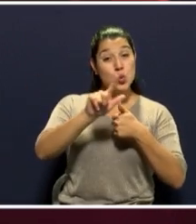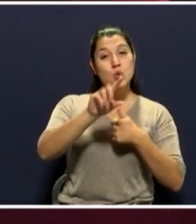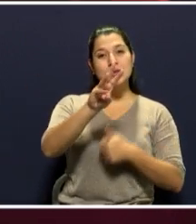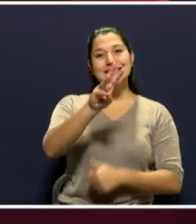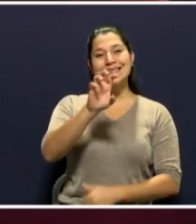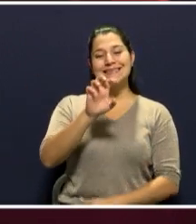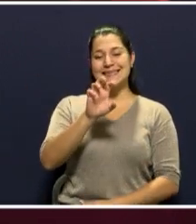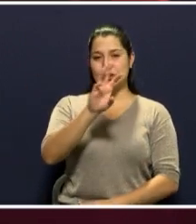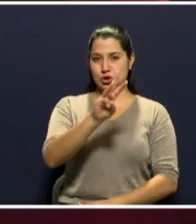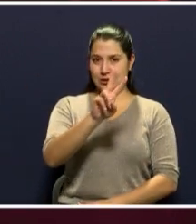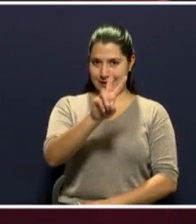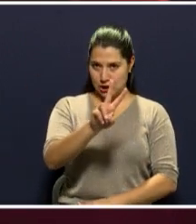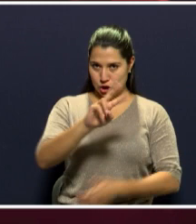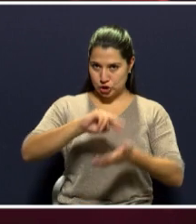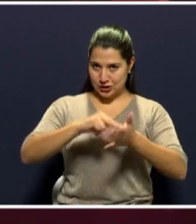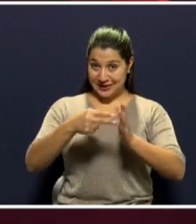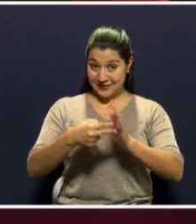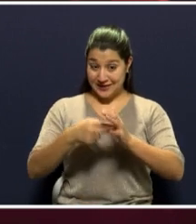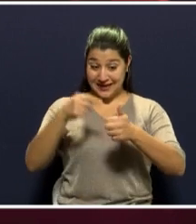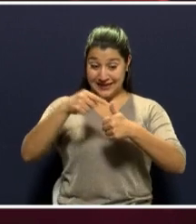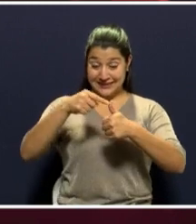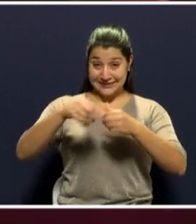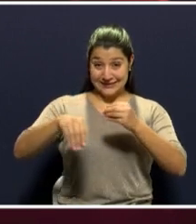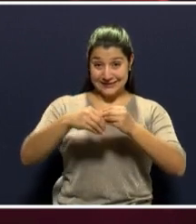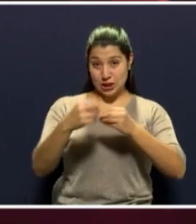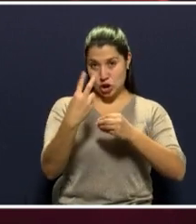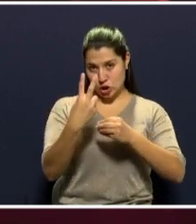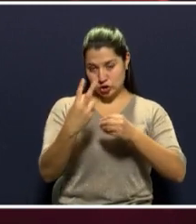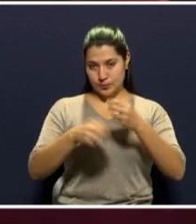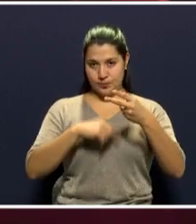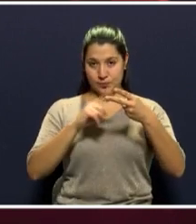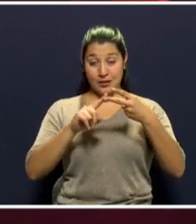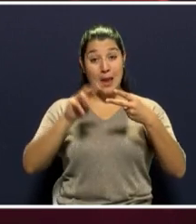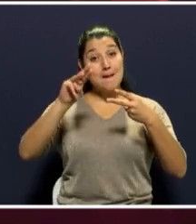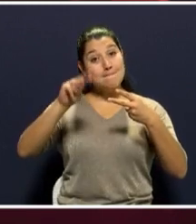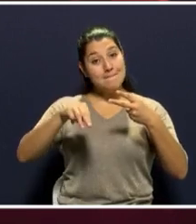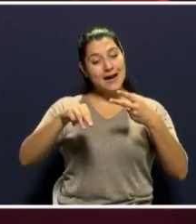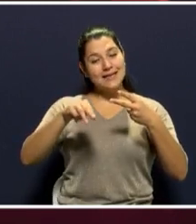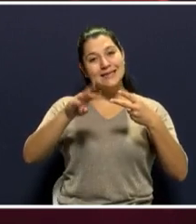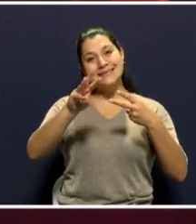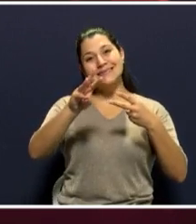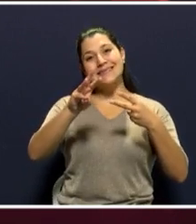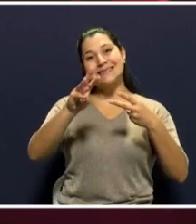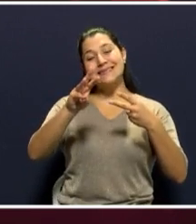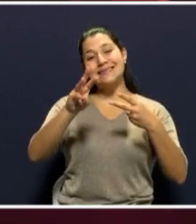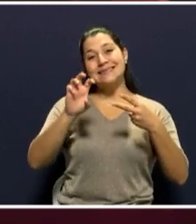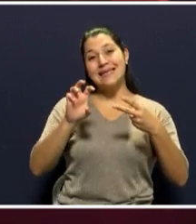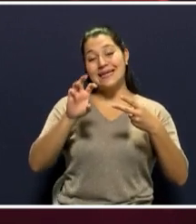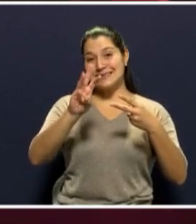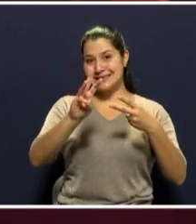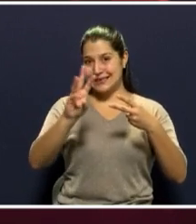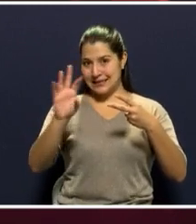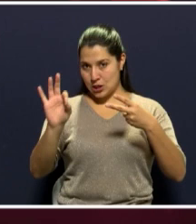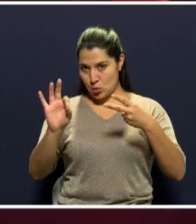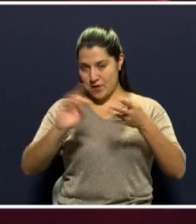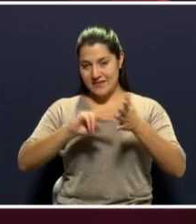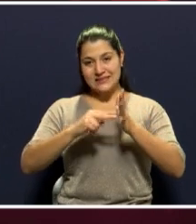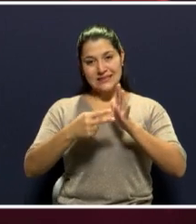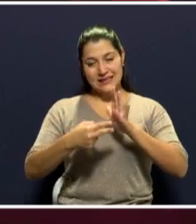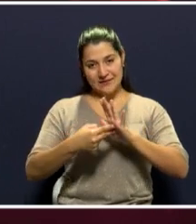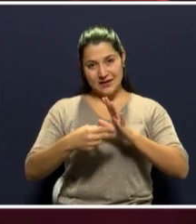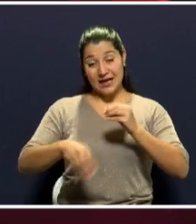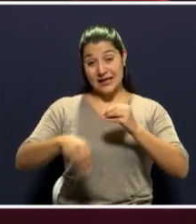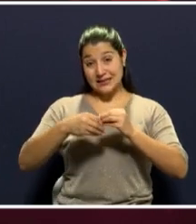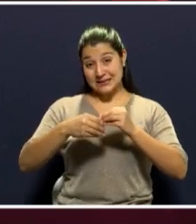662 casos, con 2 nuevos casos. El martes, un total de 669, que